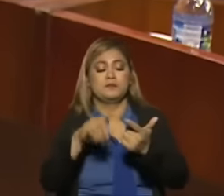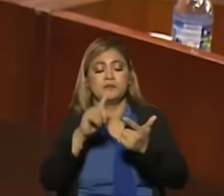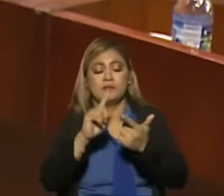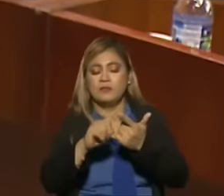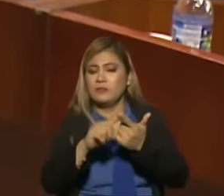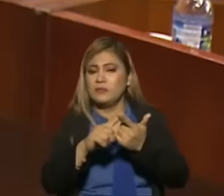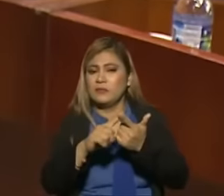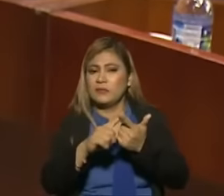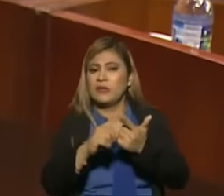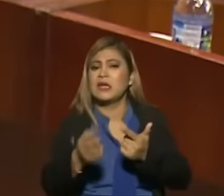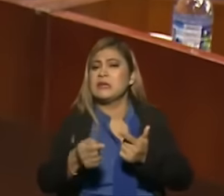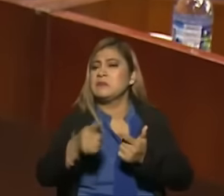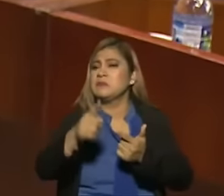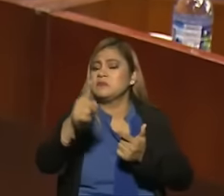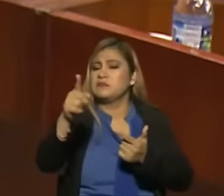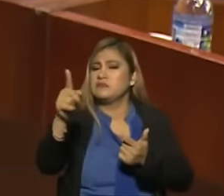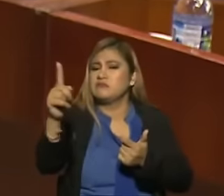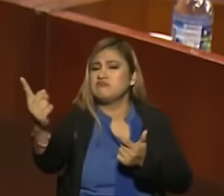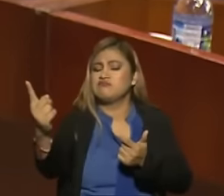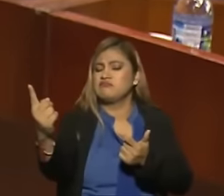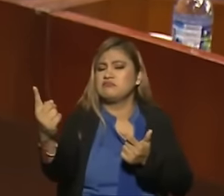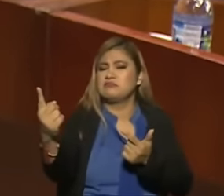que pretenden regresar.